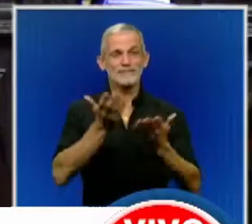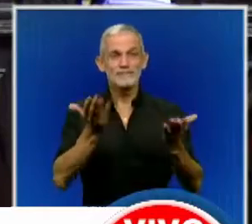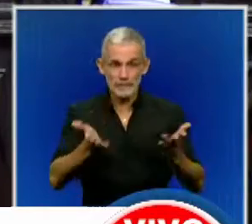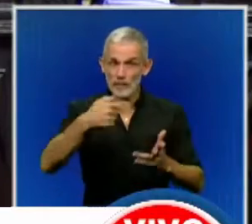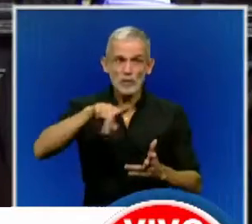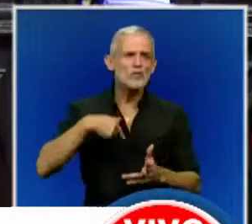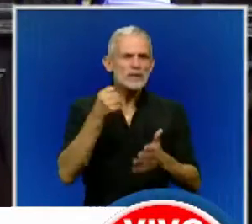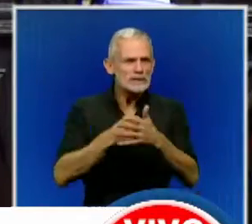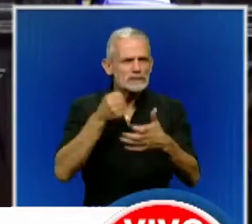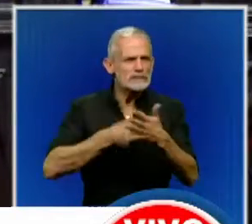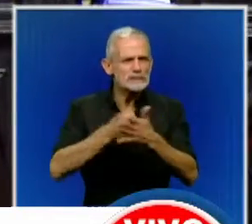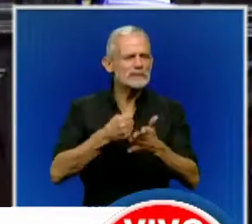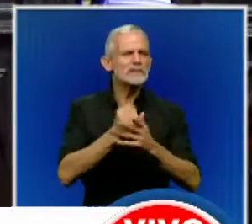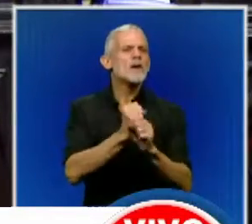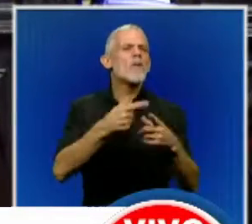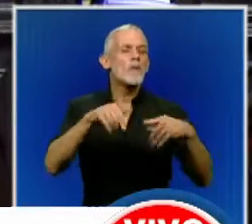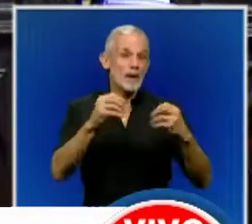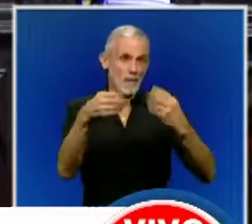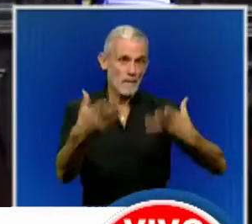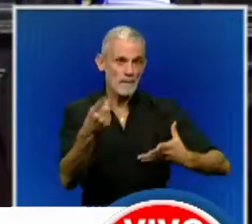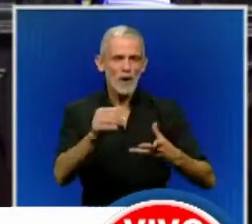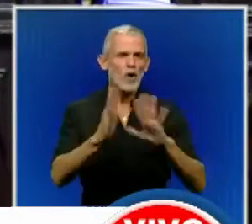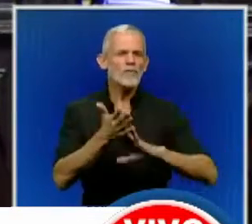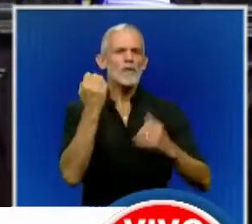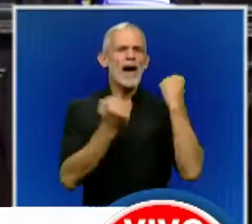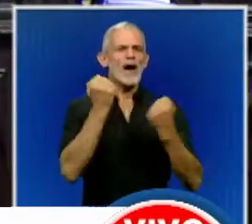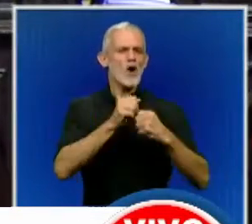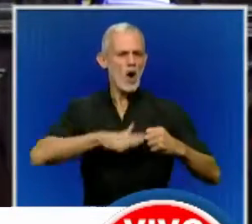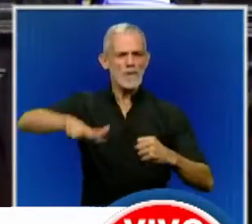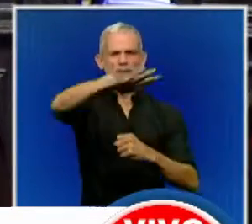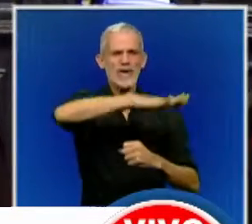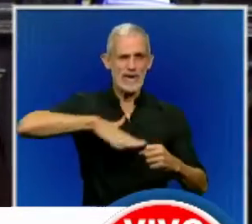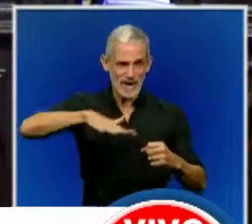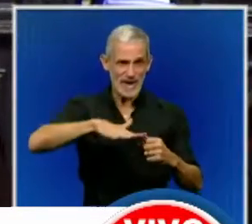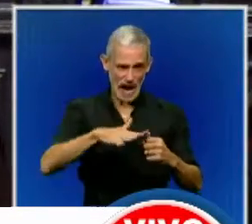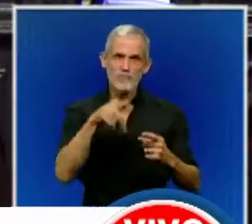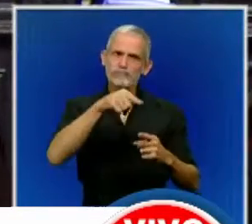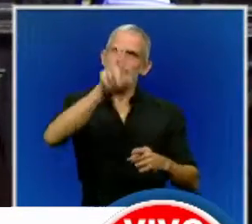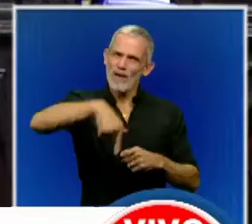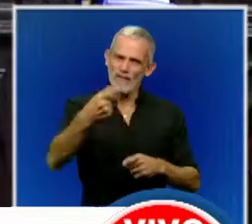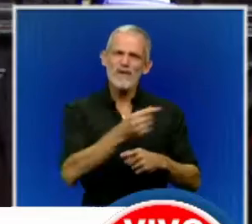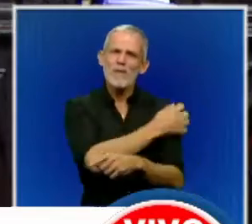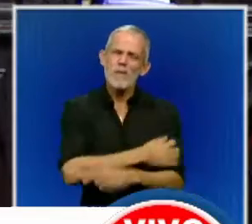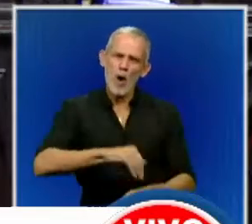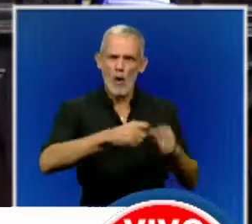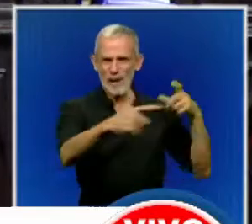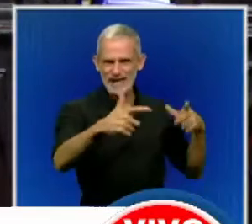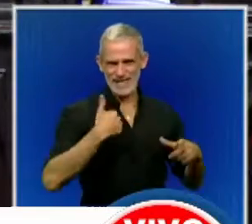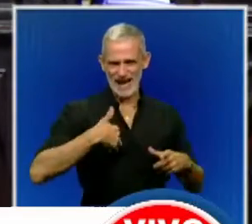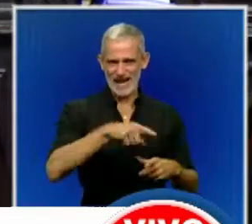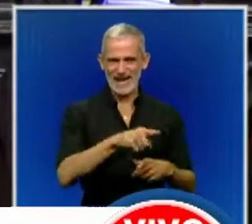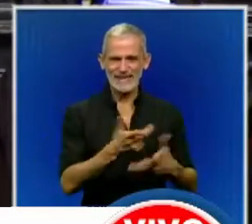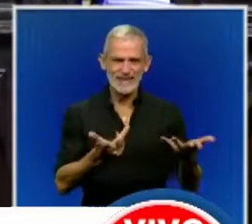no trabajamos por mejorar la macroeconomía, que es la principal fuente de pobreza en la Argentina,